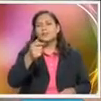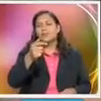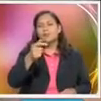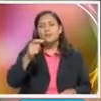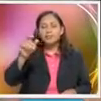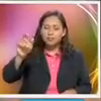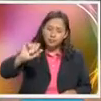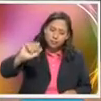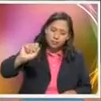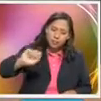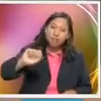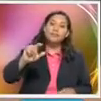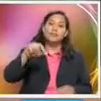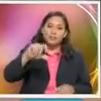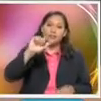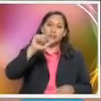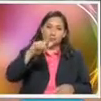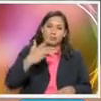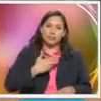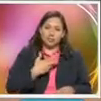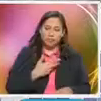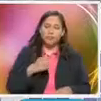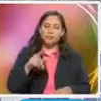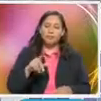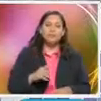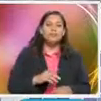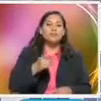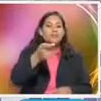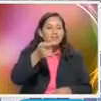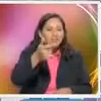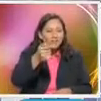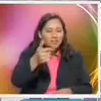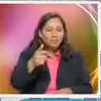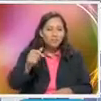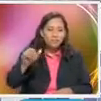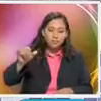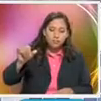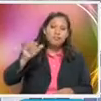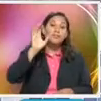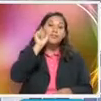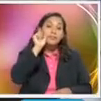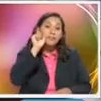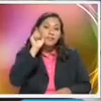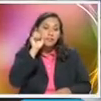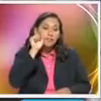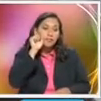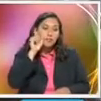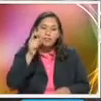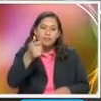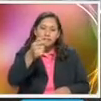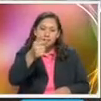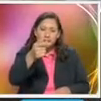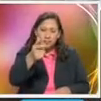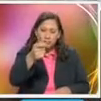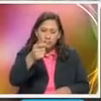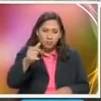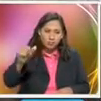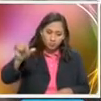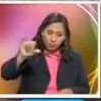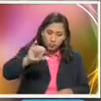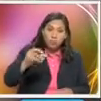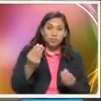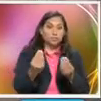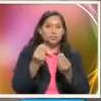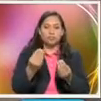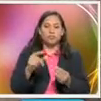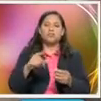de sal, una pasita de sal. Pimienta. Sí. Vamos a poner un chorrito del jugo de naranja. Chorrito nada más. Chorrito. Eso. No queremos